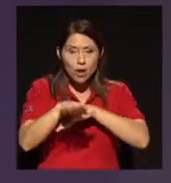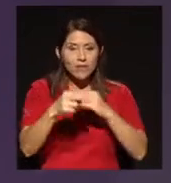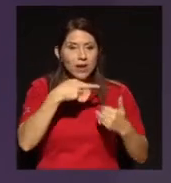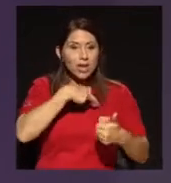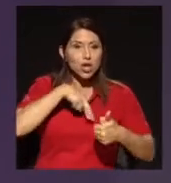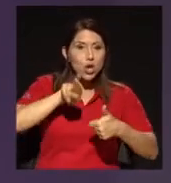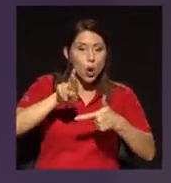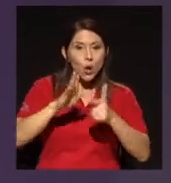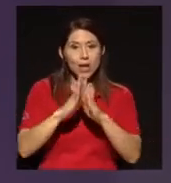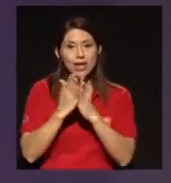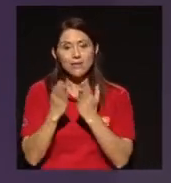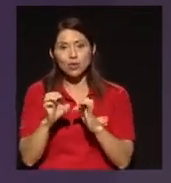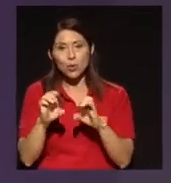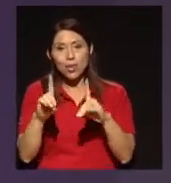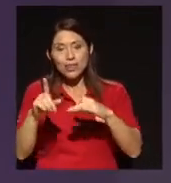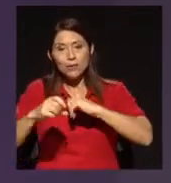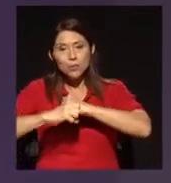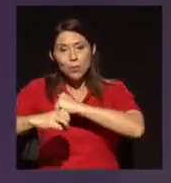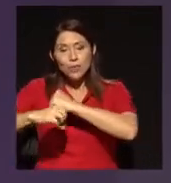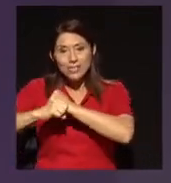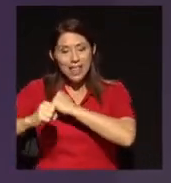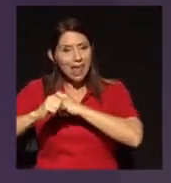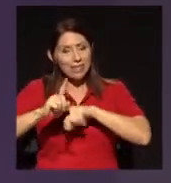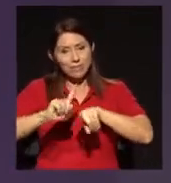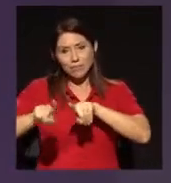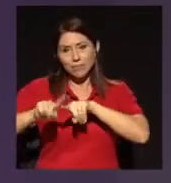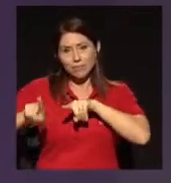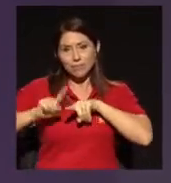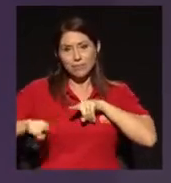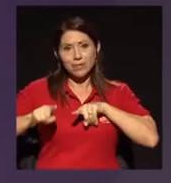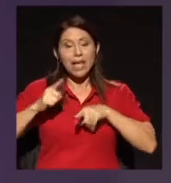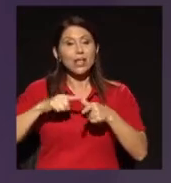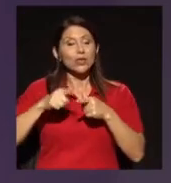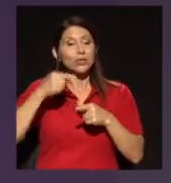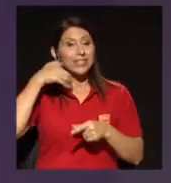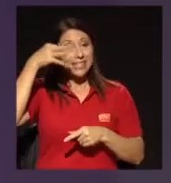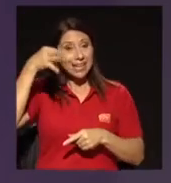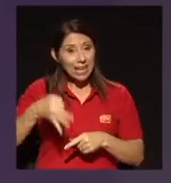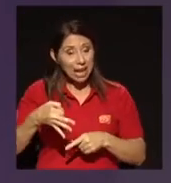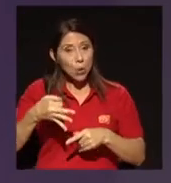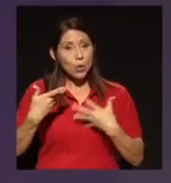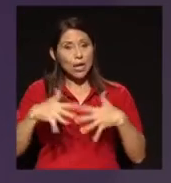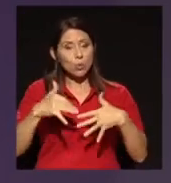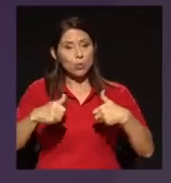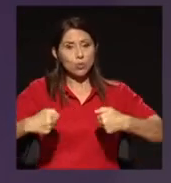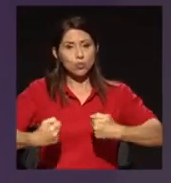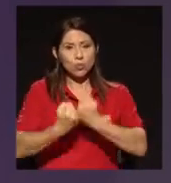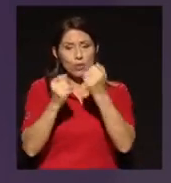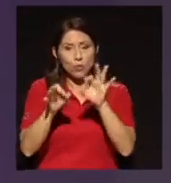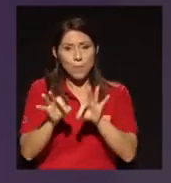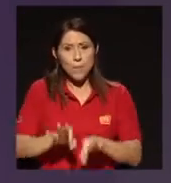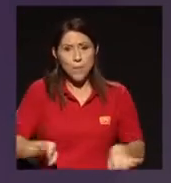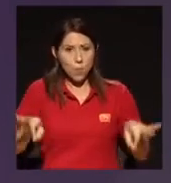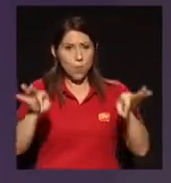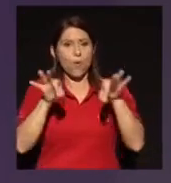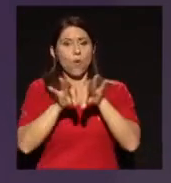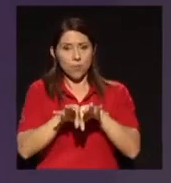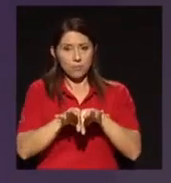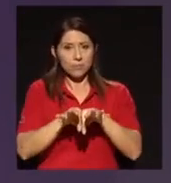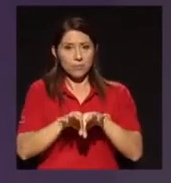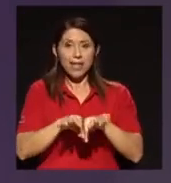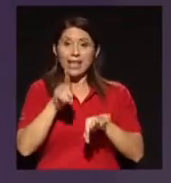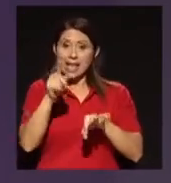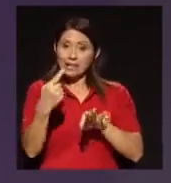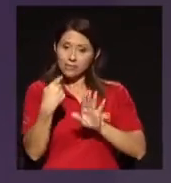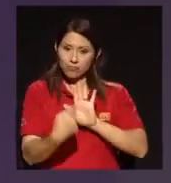publicidad, la comunicación, etc. Entonces, sí creo que nos enfrentamos a un reto importantísimo, que es esa